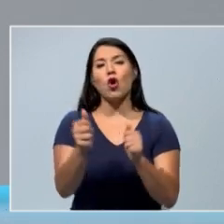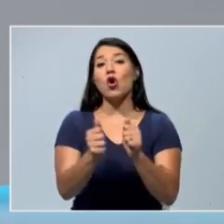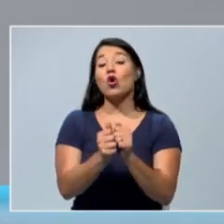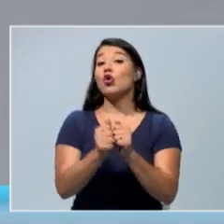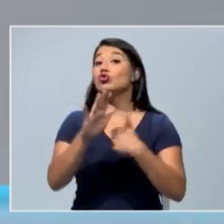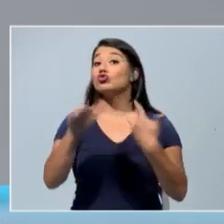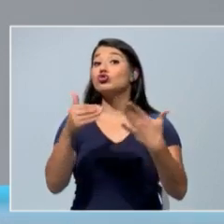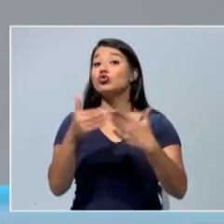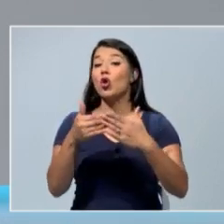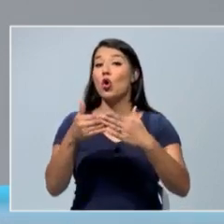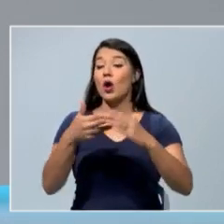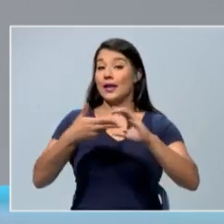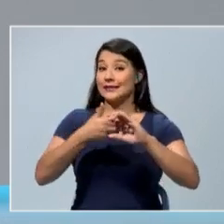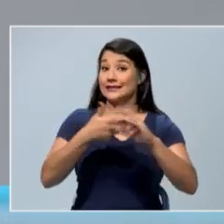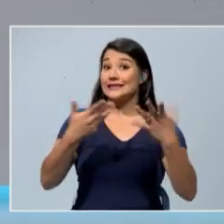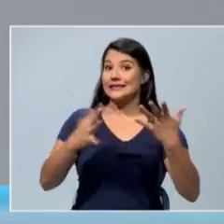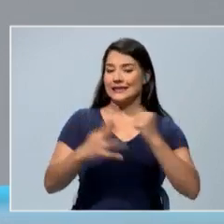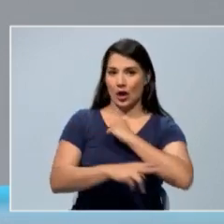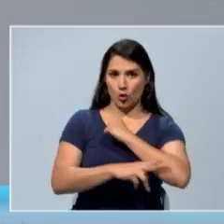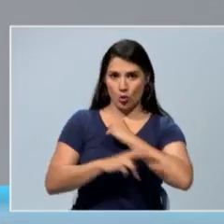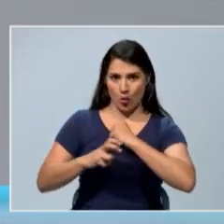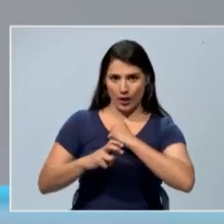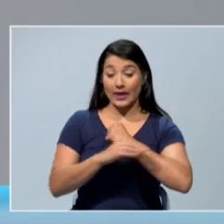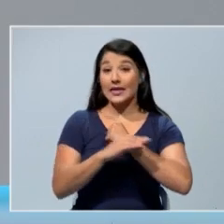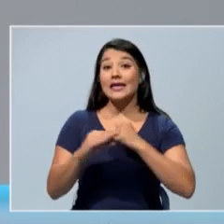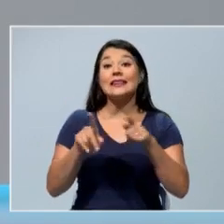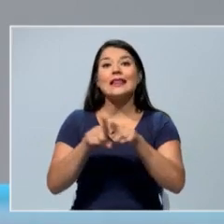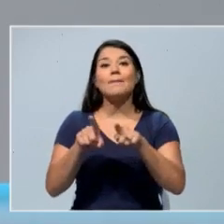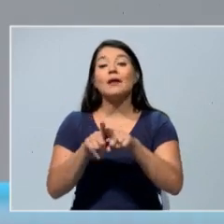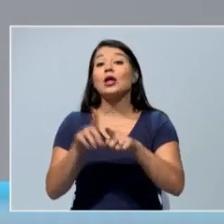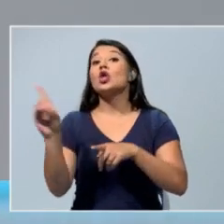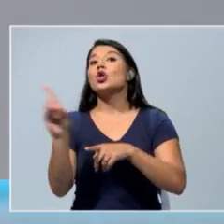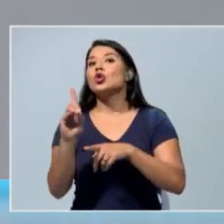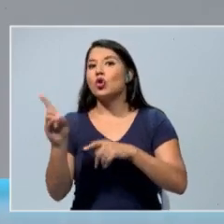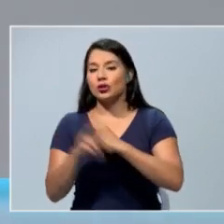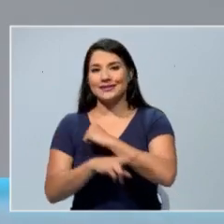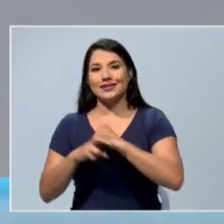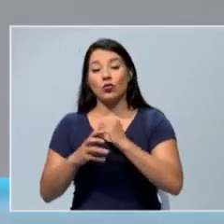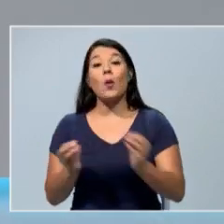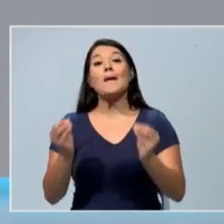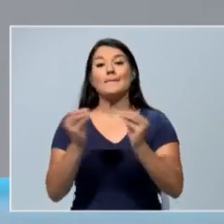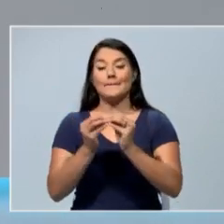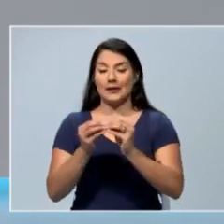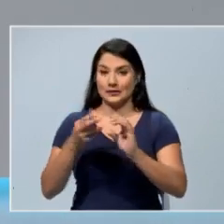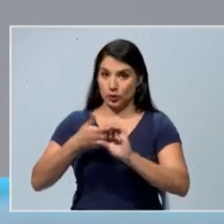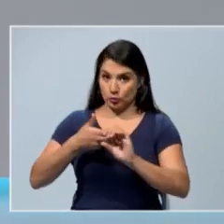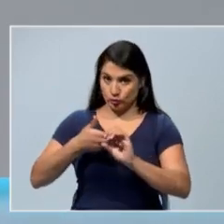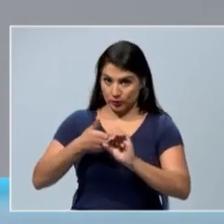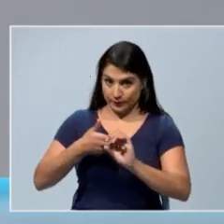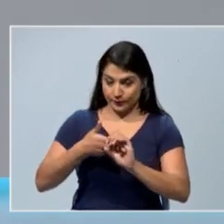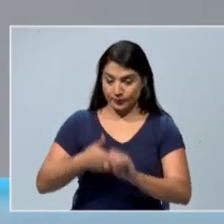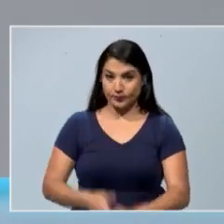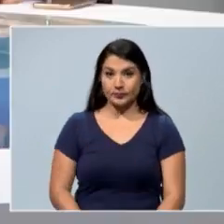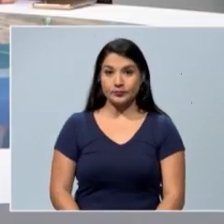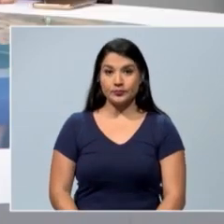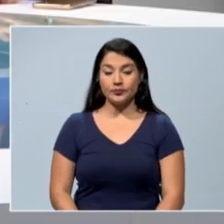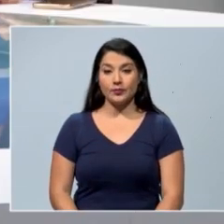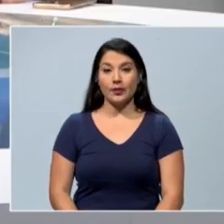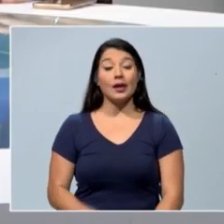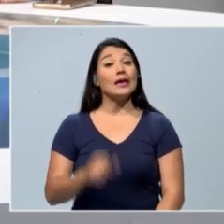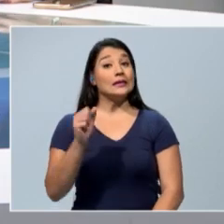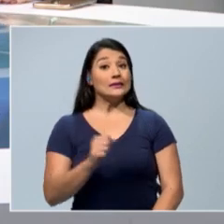se ha robado y también cuáles son estos sectores donde se presentan mayor cantidad de fugas en los poliductos, Andrés.